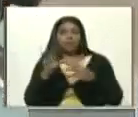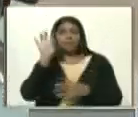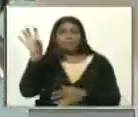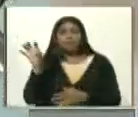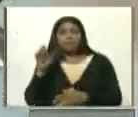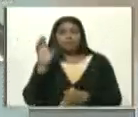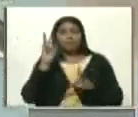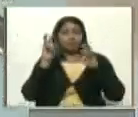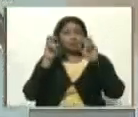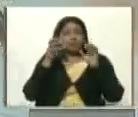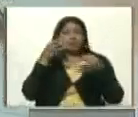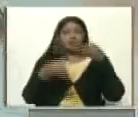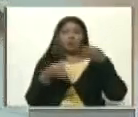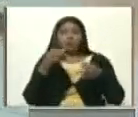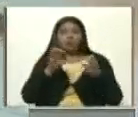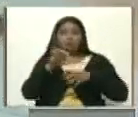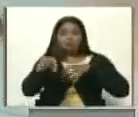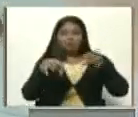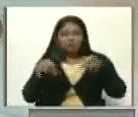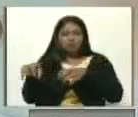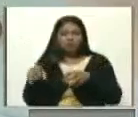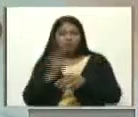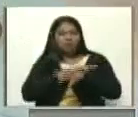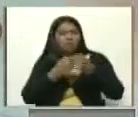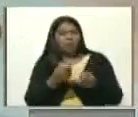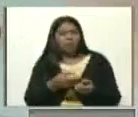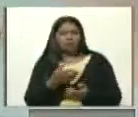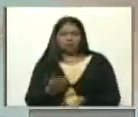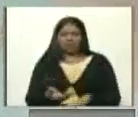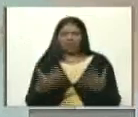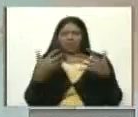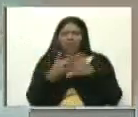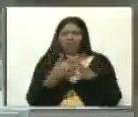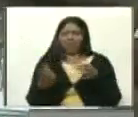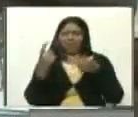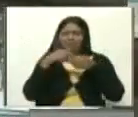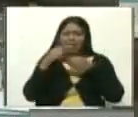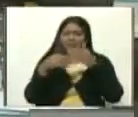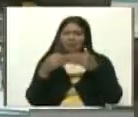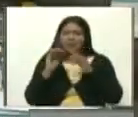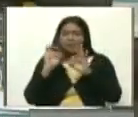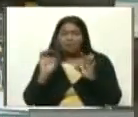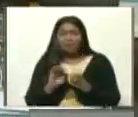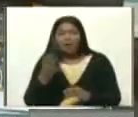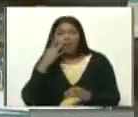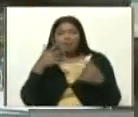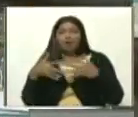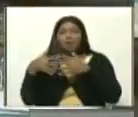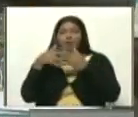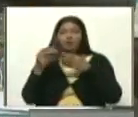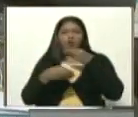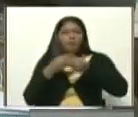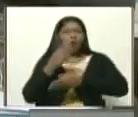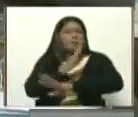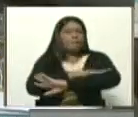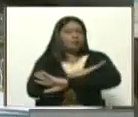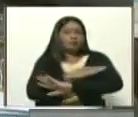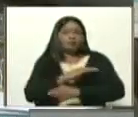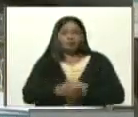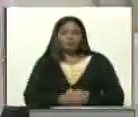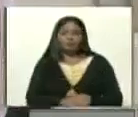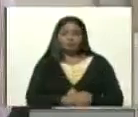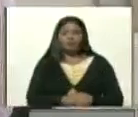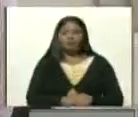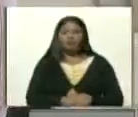hay justicia y hay división de poderes, ¿no? Un poco la analogía de los casos y cómo en este caso ha actuado Estados Unidos. No, en este caso Estados